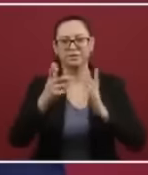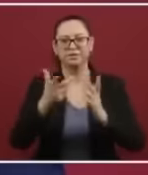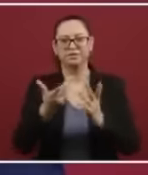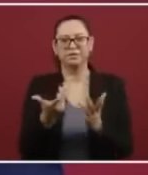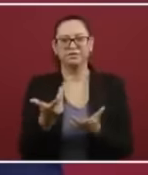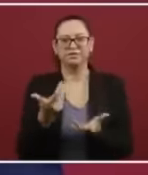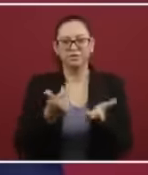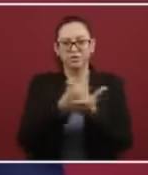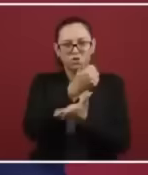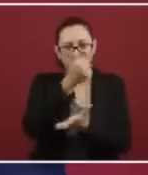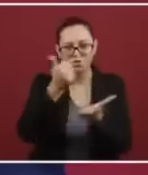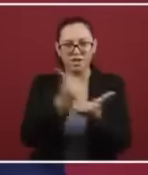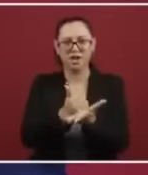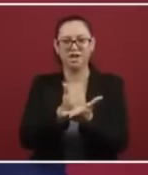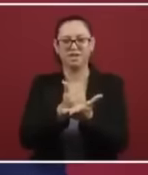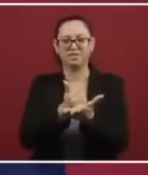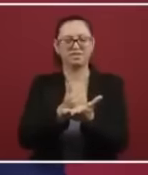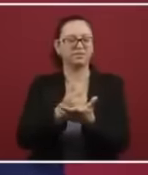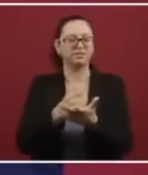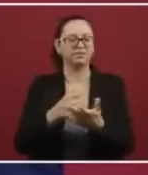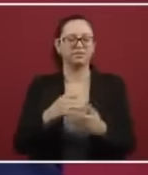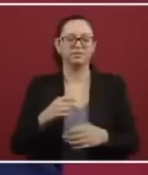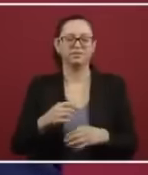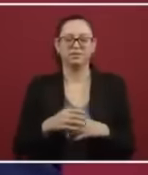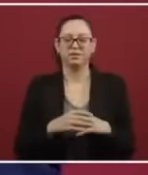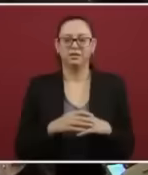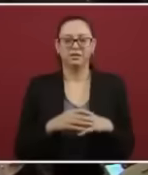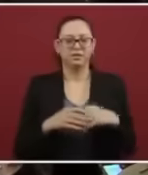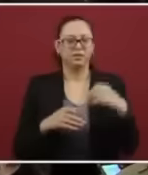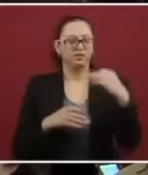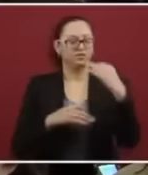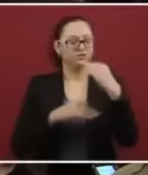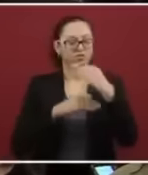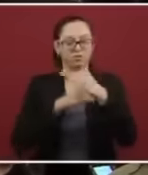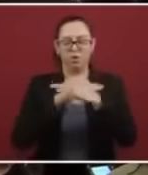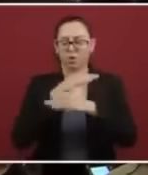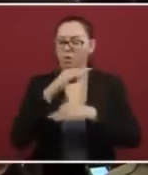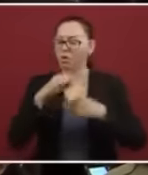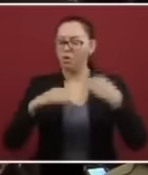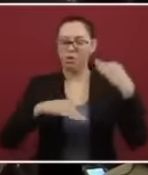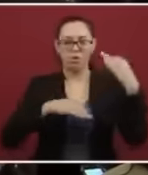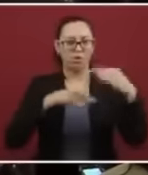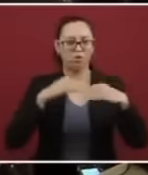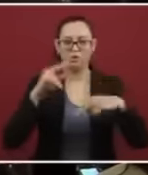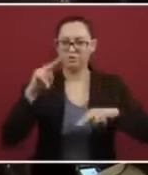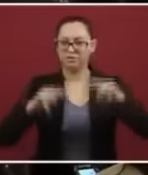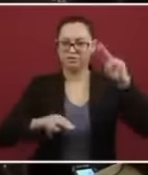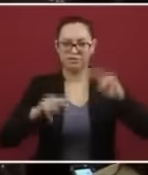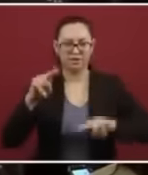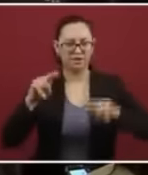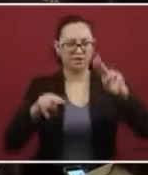en las ciudades, de todas las clases sociales,